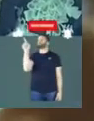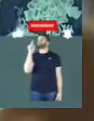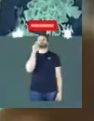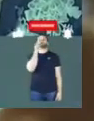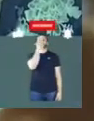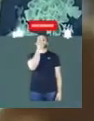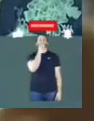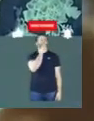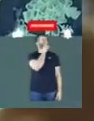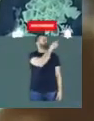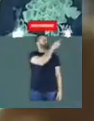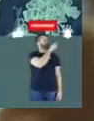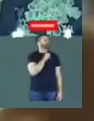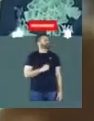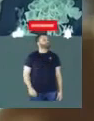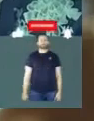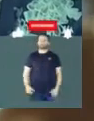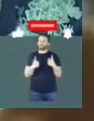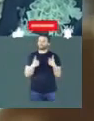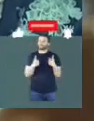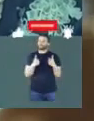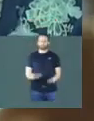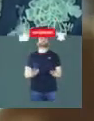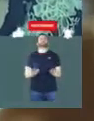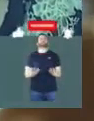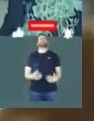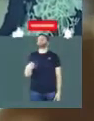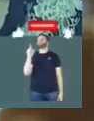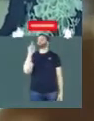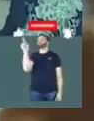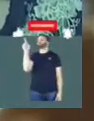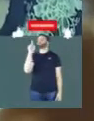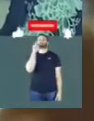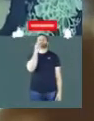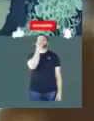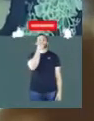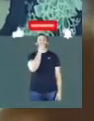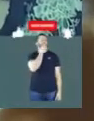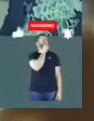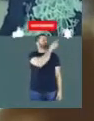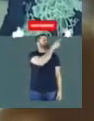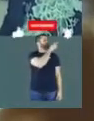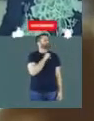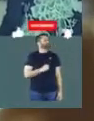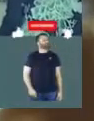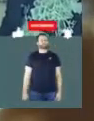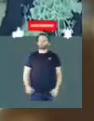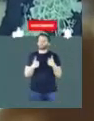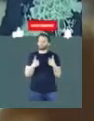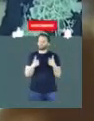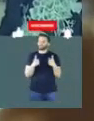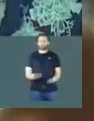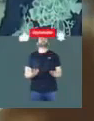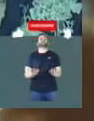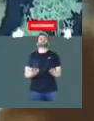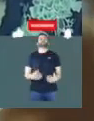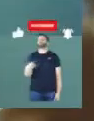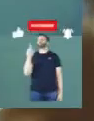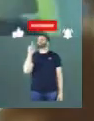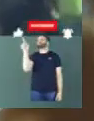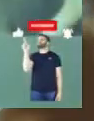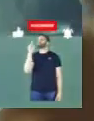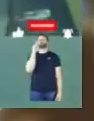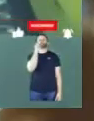que tengo una visión de qué hacer con esta ciudad. Esta ciudad necesita una jefa de gobierno que defienda a los